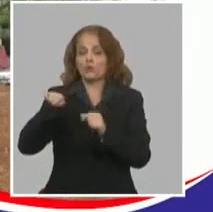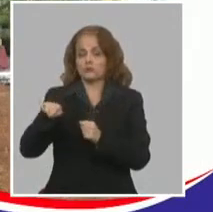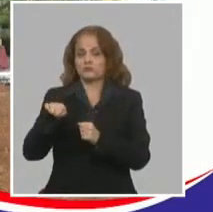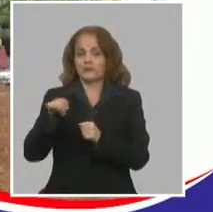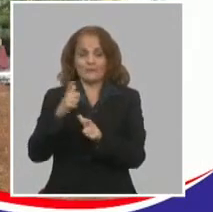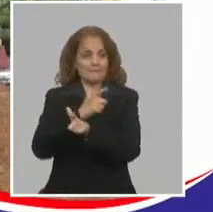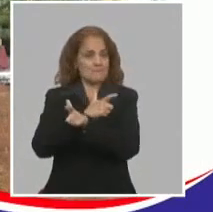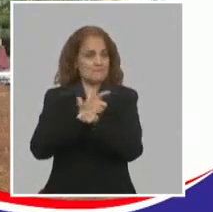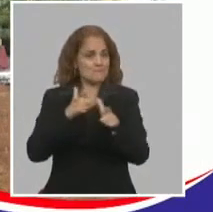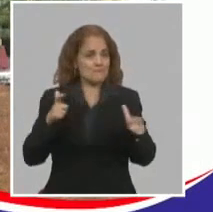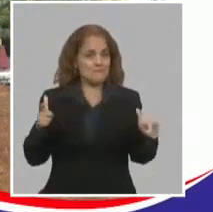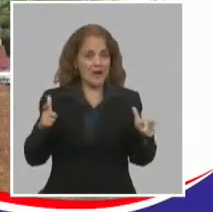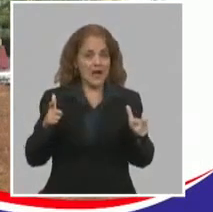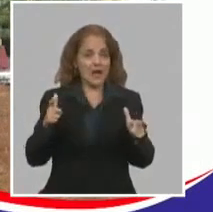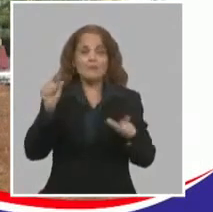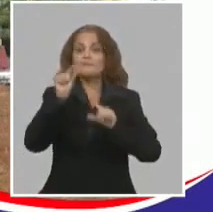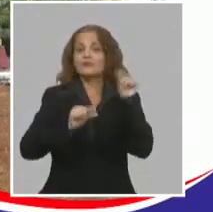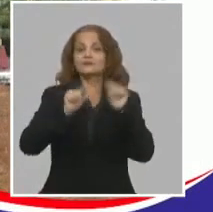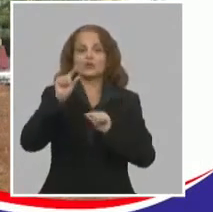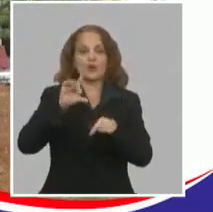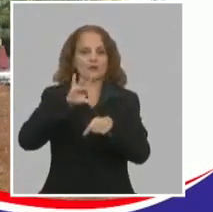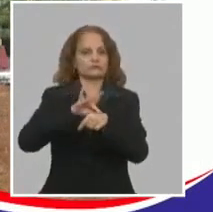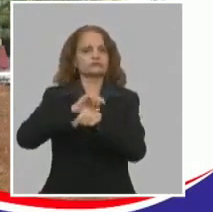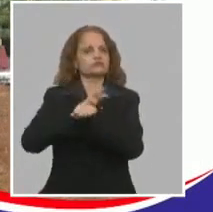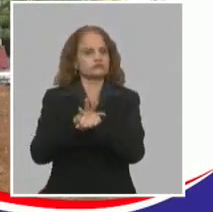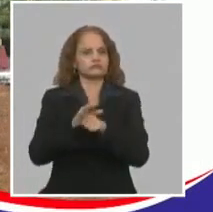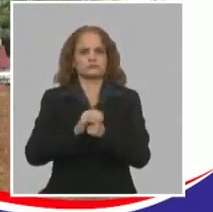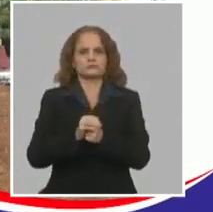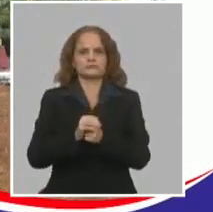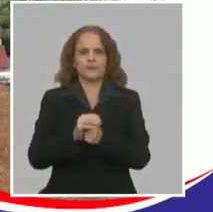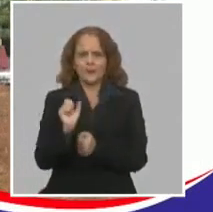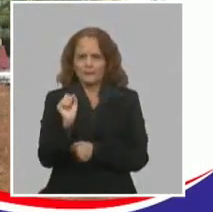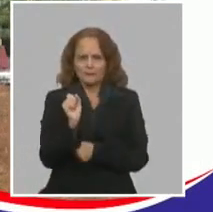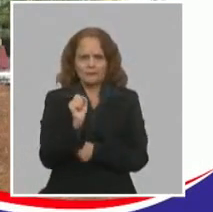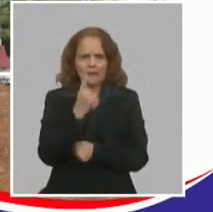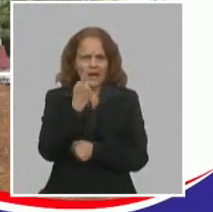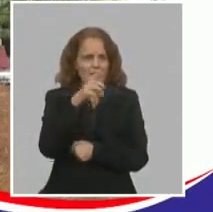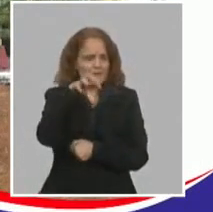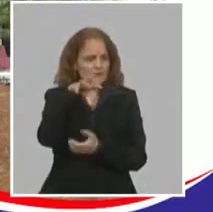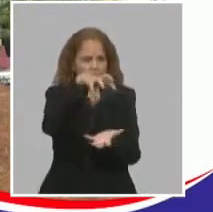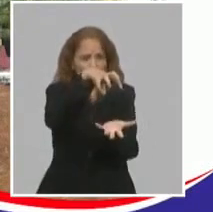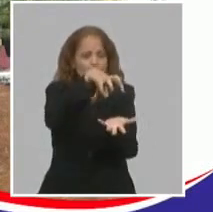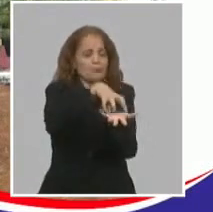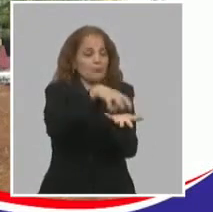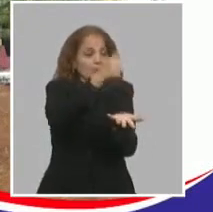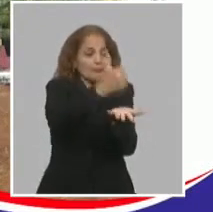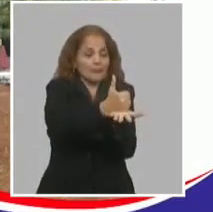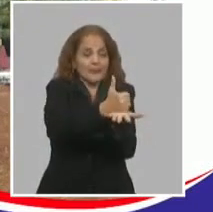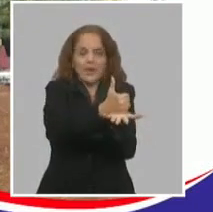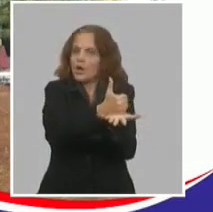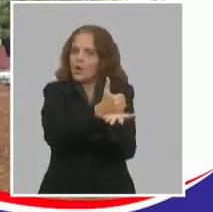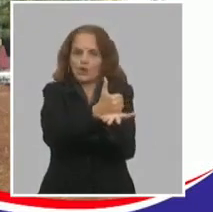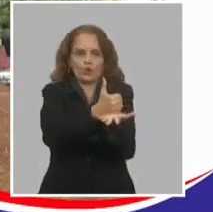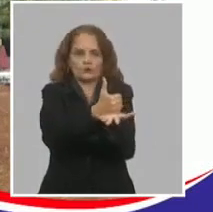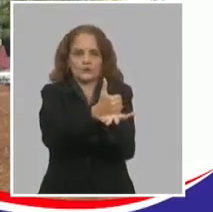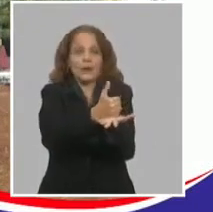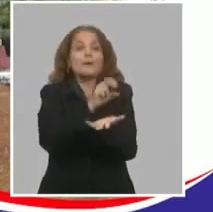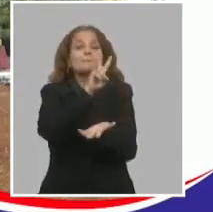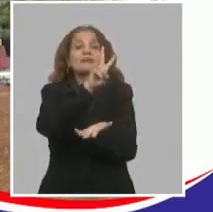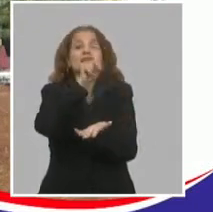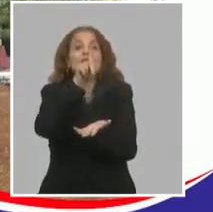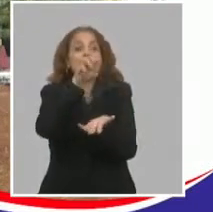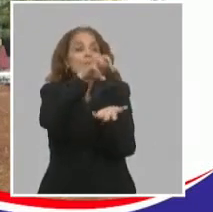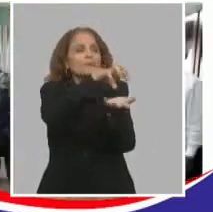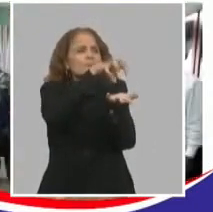cantidad de enfermos. Pero no solo fuimos a la capital de esa región, sino que visitamos 21 distritos,